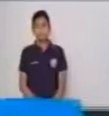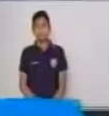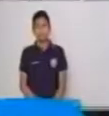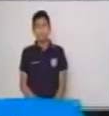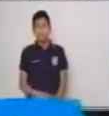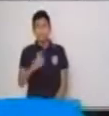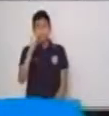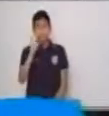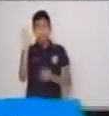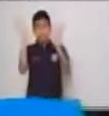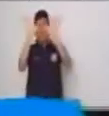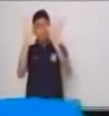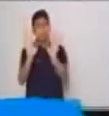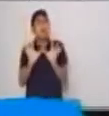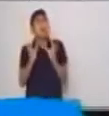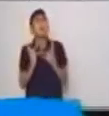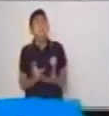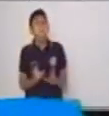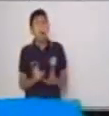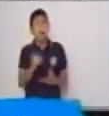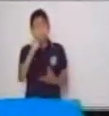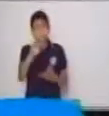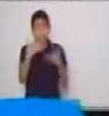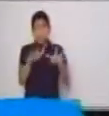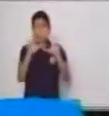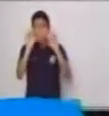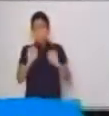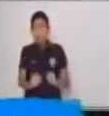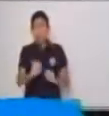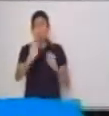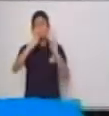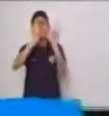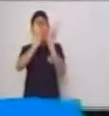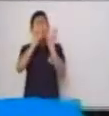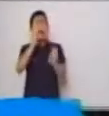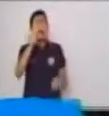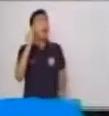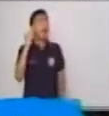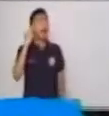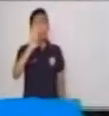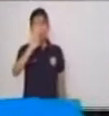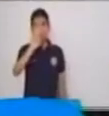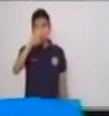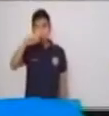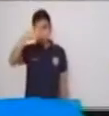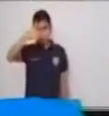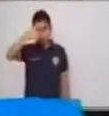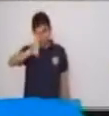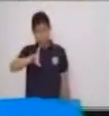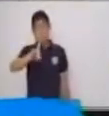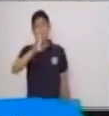De esta manera nosotros estamos agrupando. Pero también